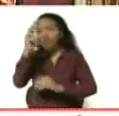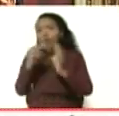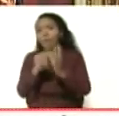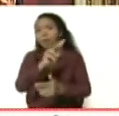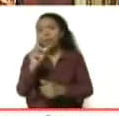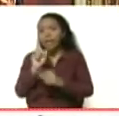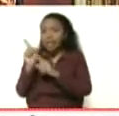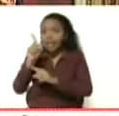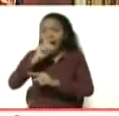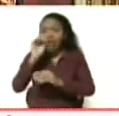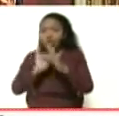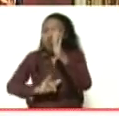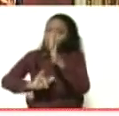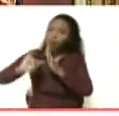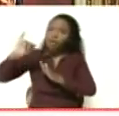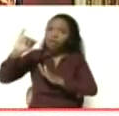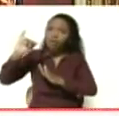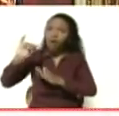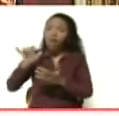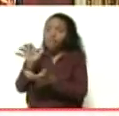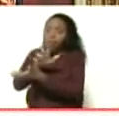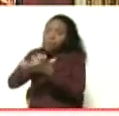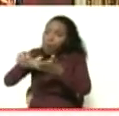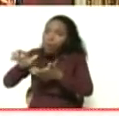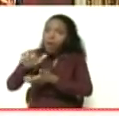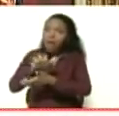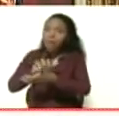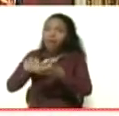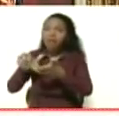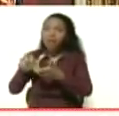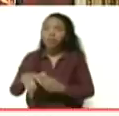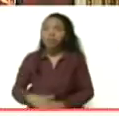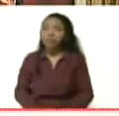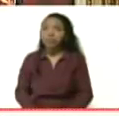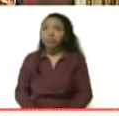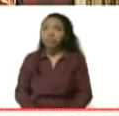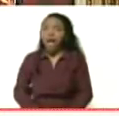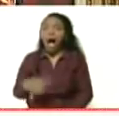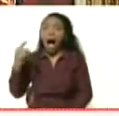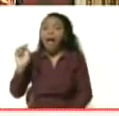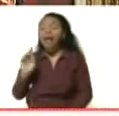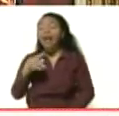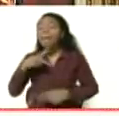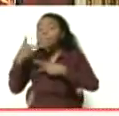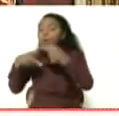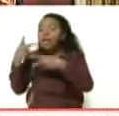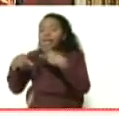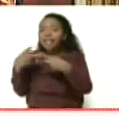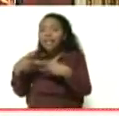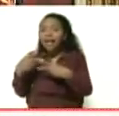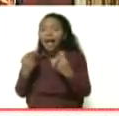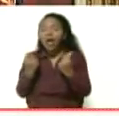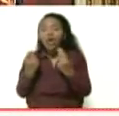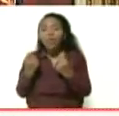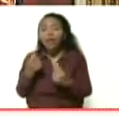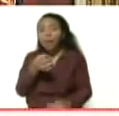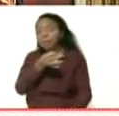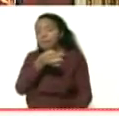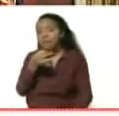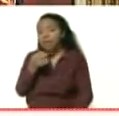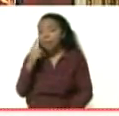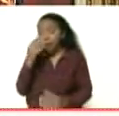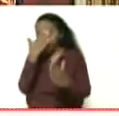un año de superación de problemas. Tenemos la política económica correcta para